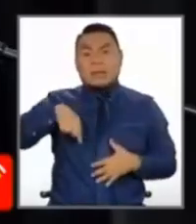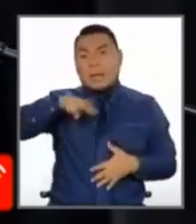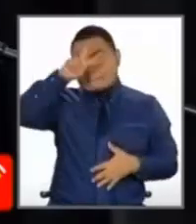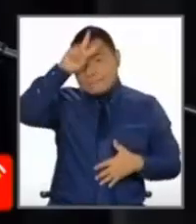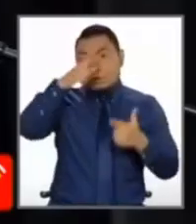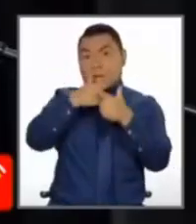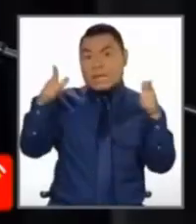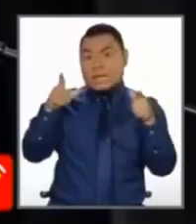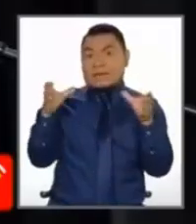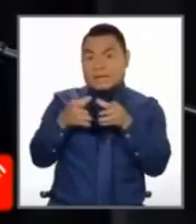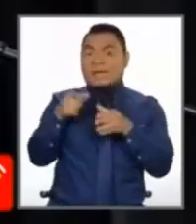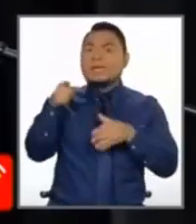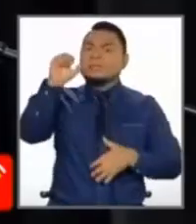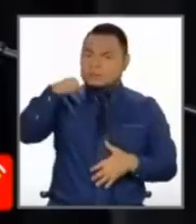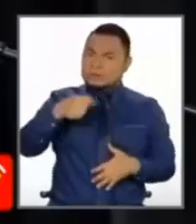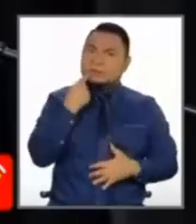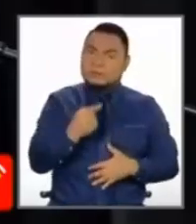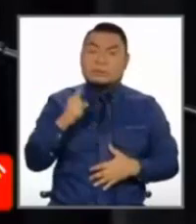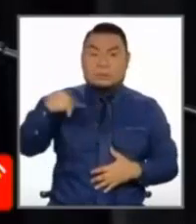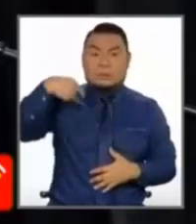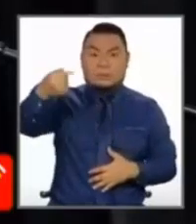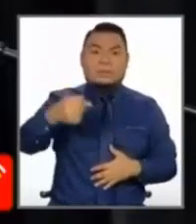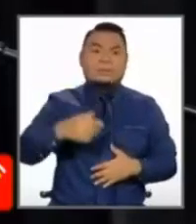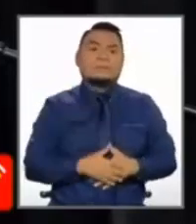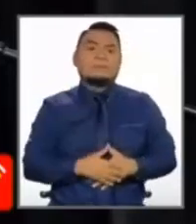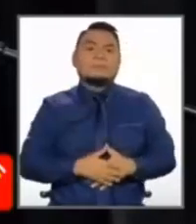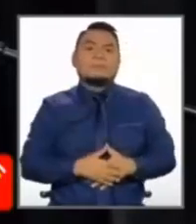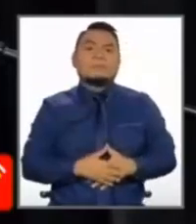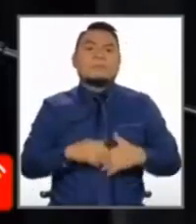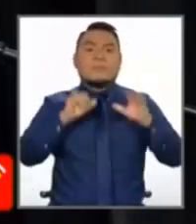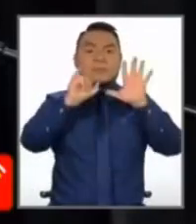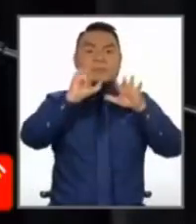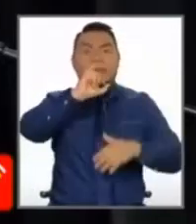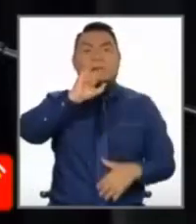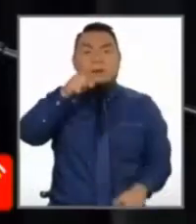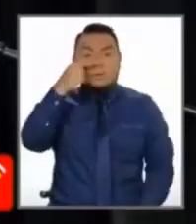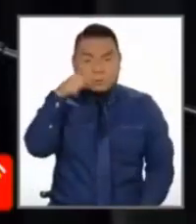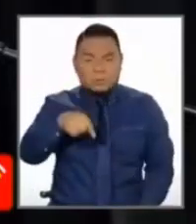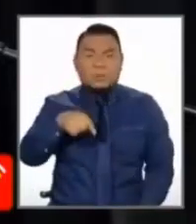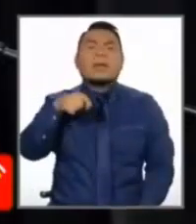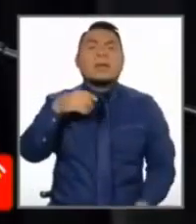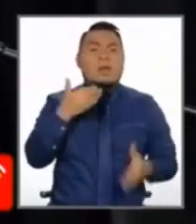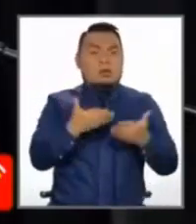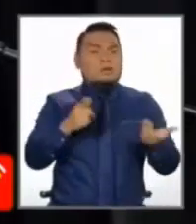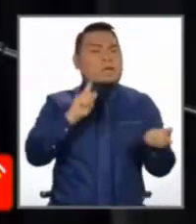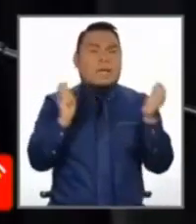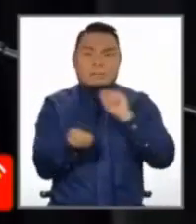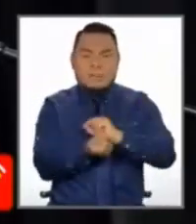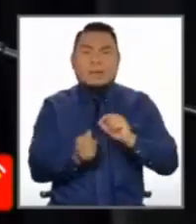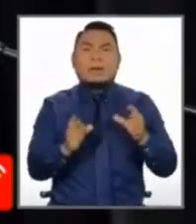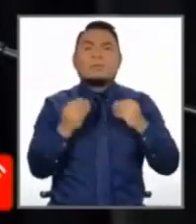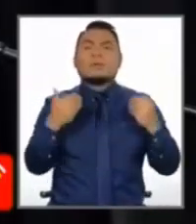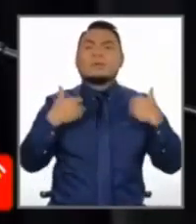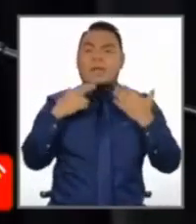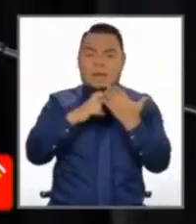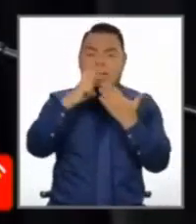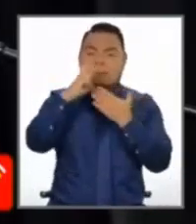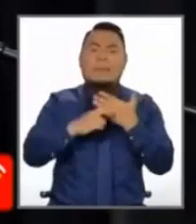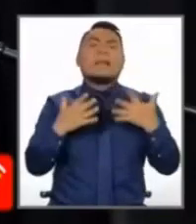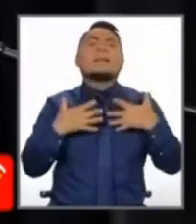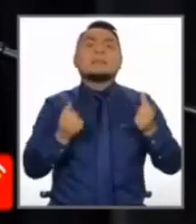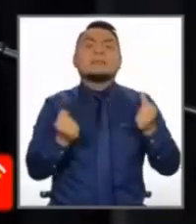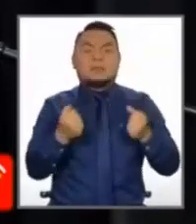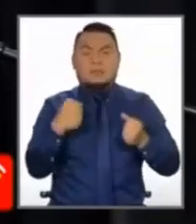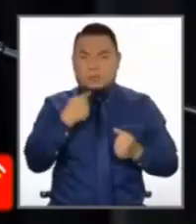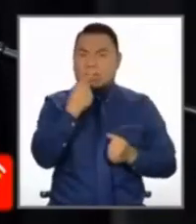sí viene a decirles que a partir del 6 de junio las cosas van a cambiar, porque tenemos un plan de salud, y lo